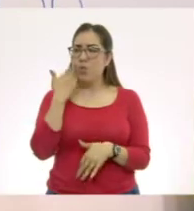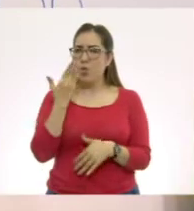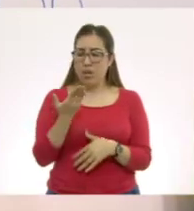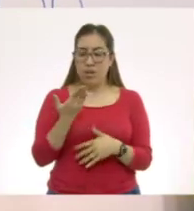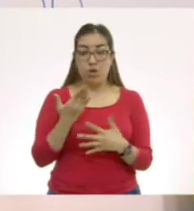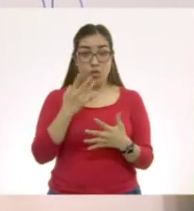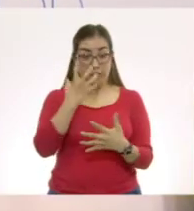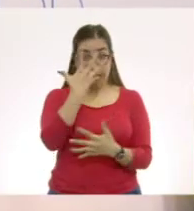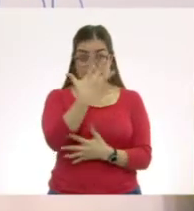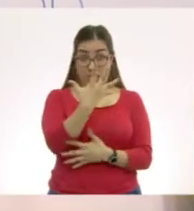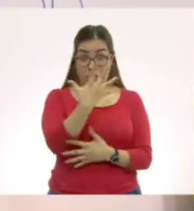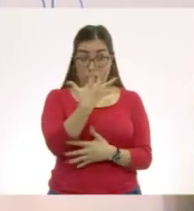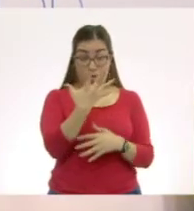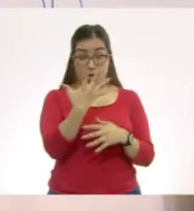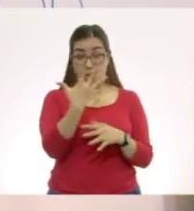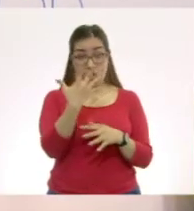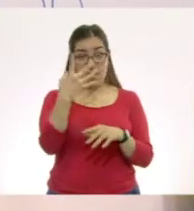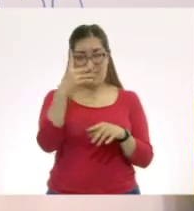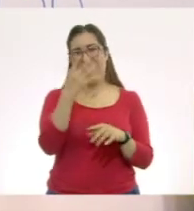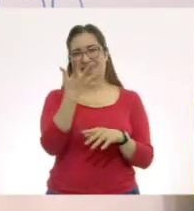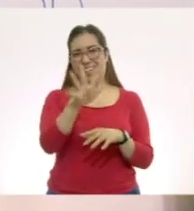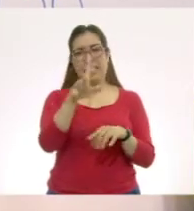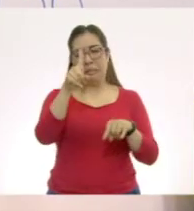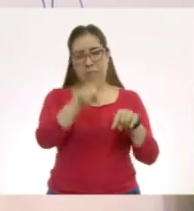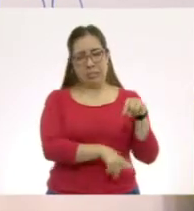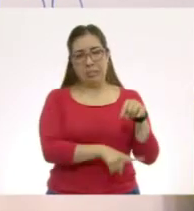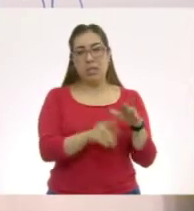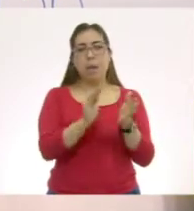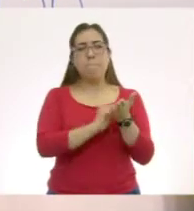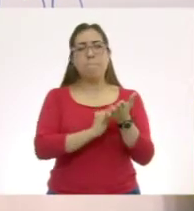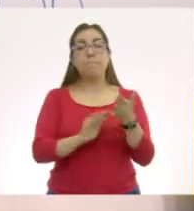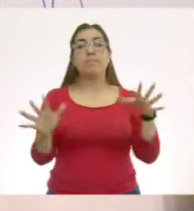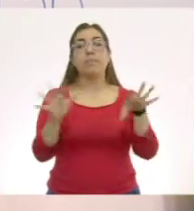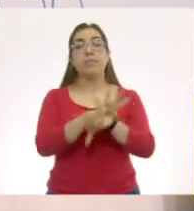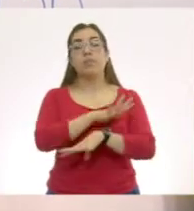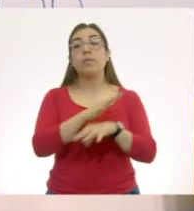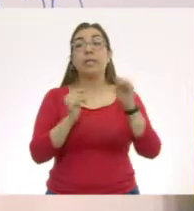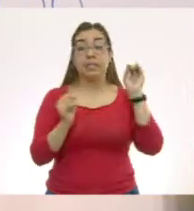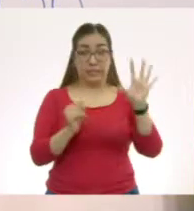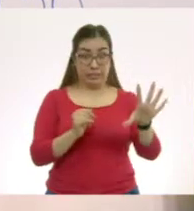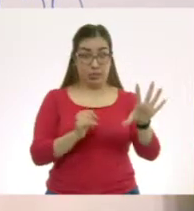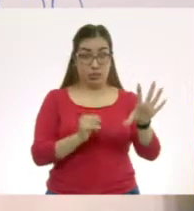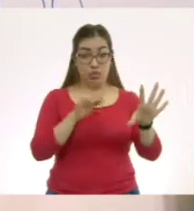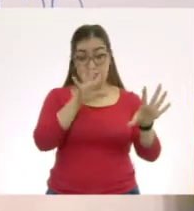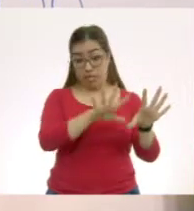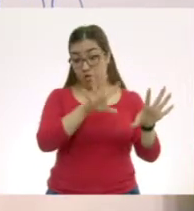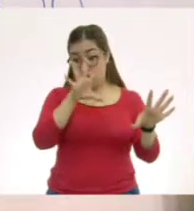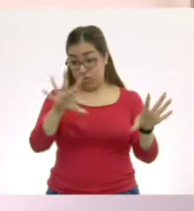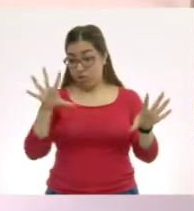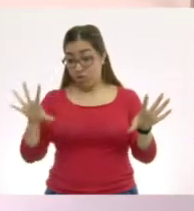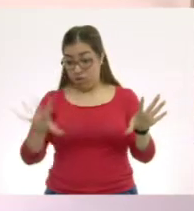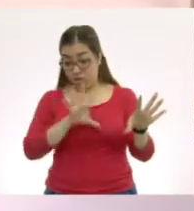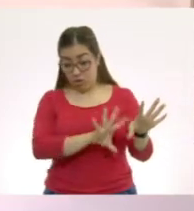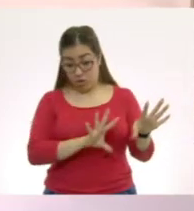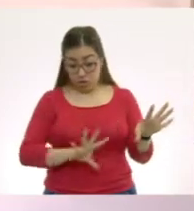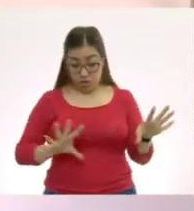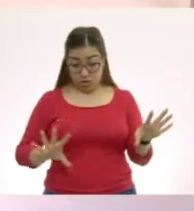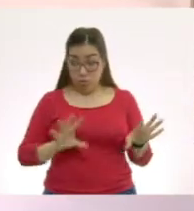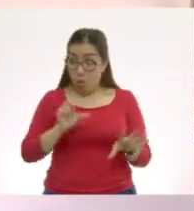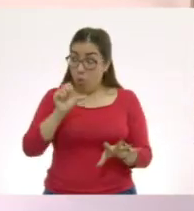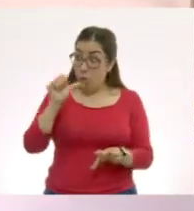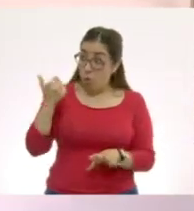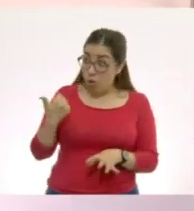en 5 esas fichas, vamos a hacerlo. Vamos a ver, entonces vamos a construir otra sucesión de 5 en 5. ¿Otra,